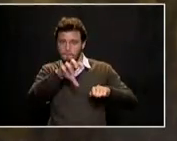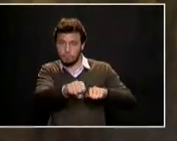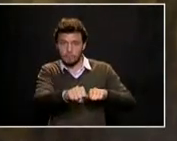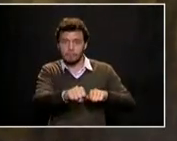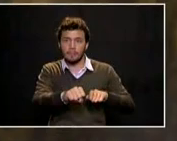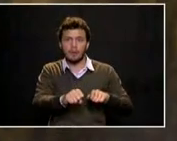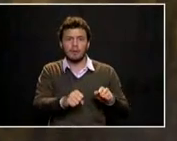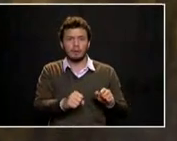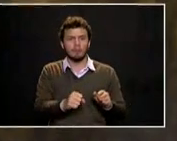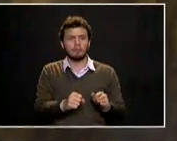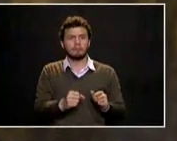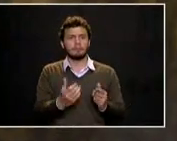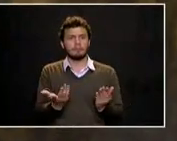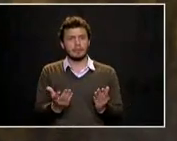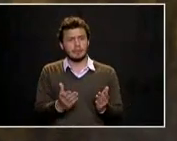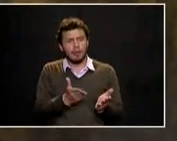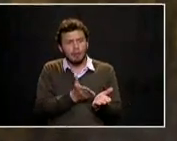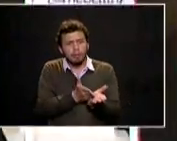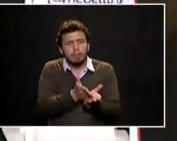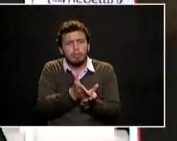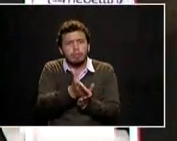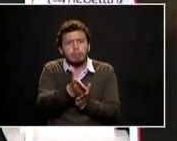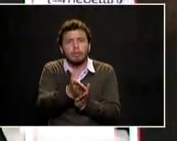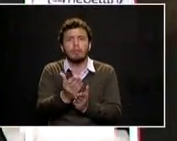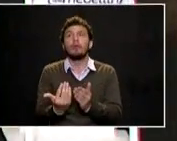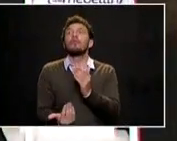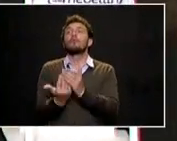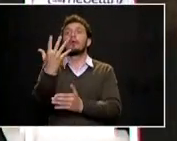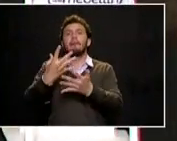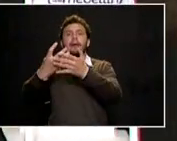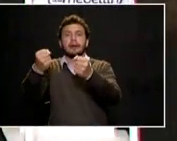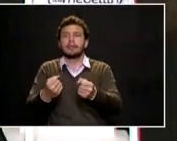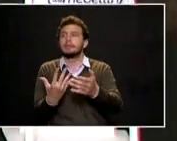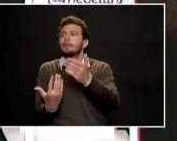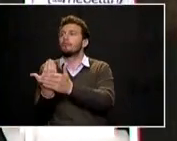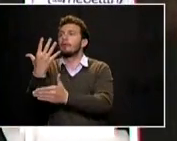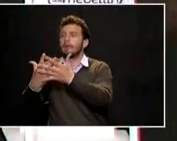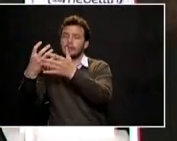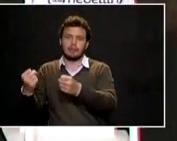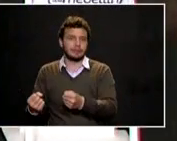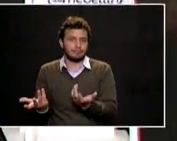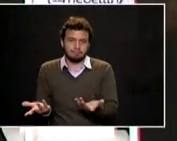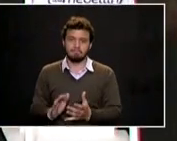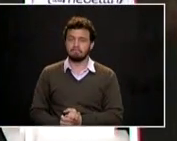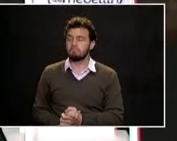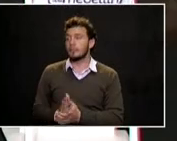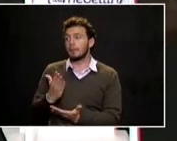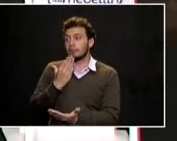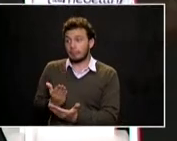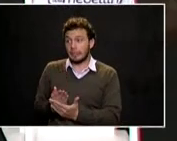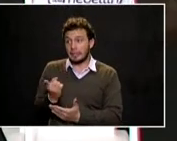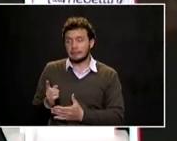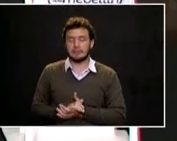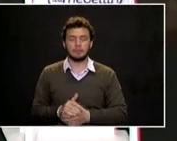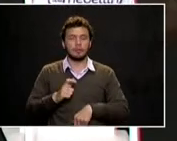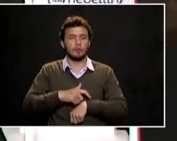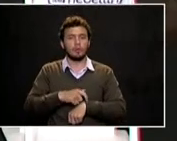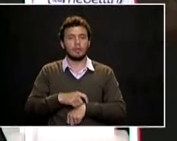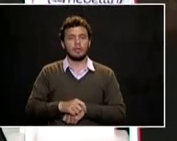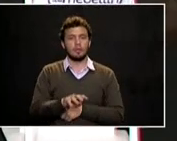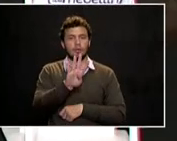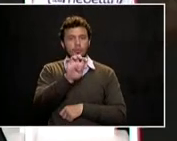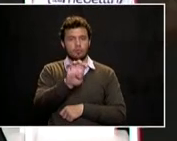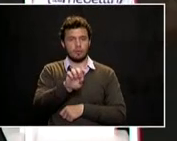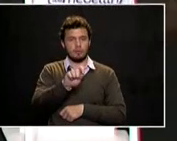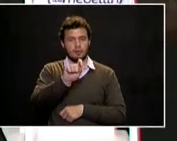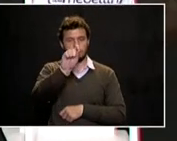pasar haciendo cárceles en Medellín. Candidato Santiago Gómez, muchísimas gracias. Son las 9:00 p.m, 45